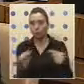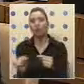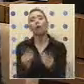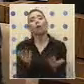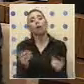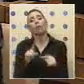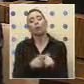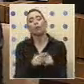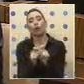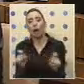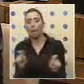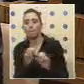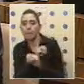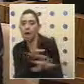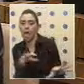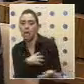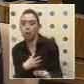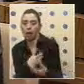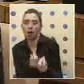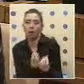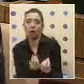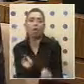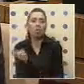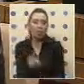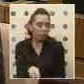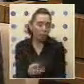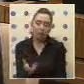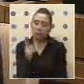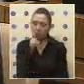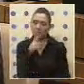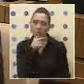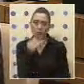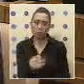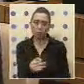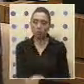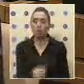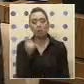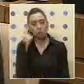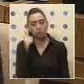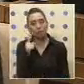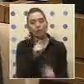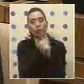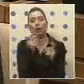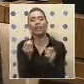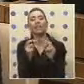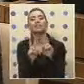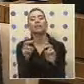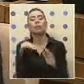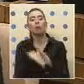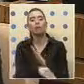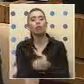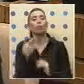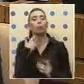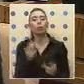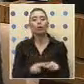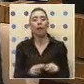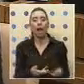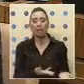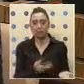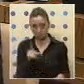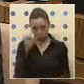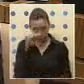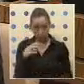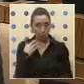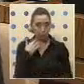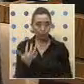tendremos campañas del terror. Nuevamente, de eso no hay ninguna duda. Pero ¿qué es lo de fondo? ¿Por qué hacemos esto? ¿Saben por